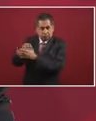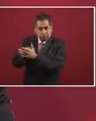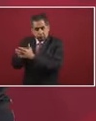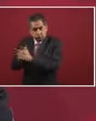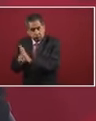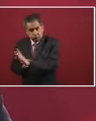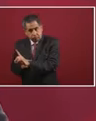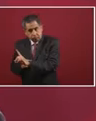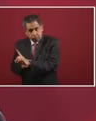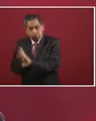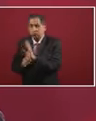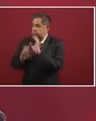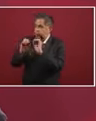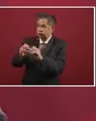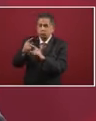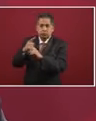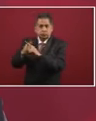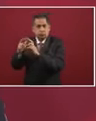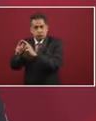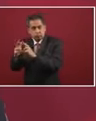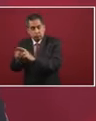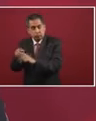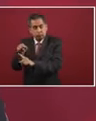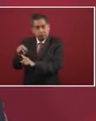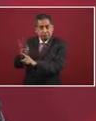políticas o por religión,